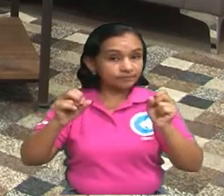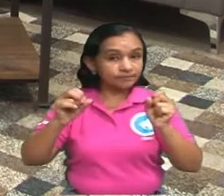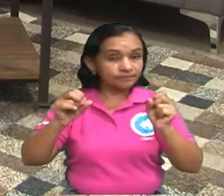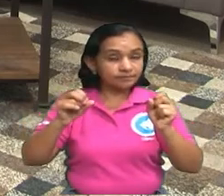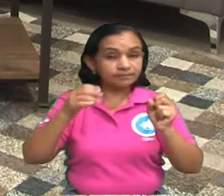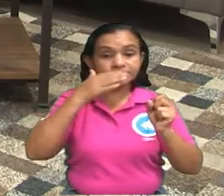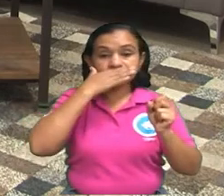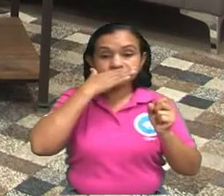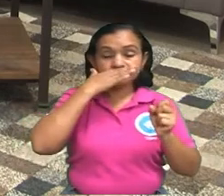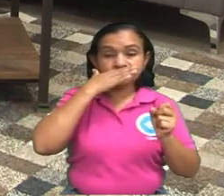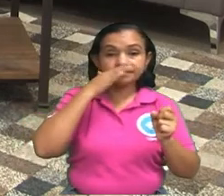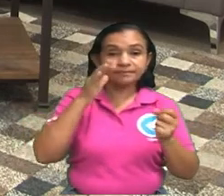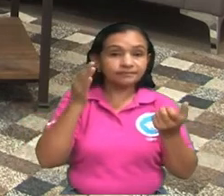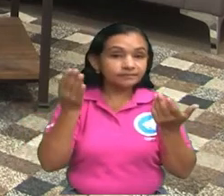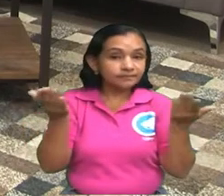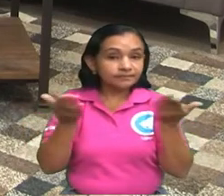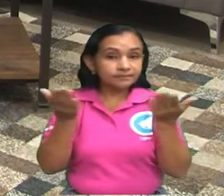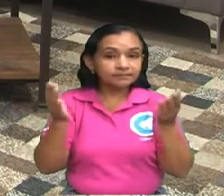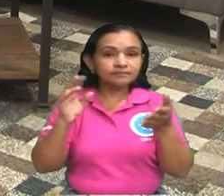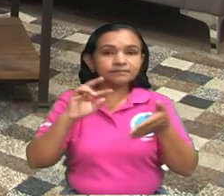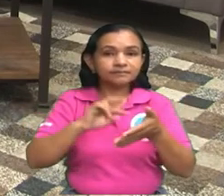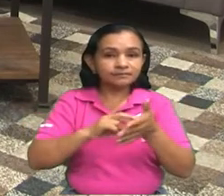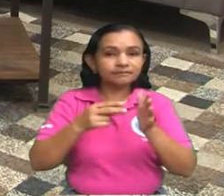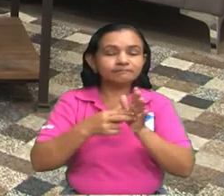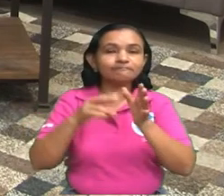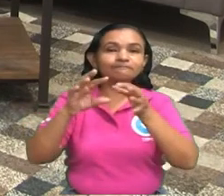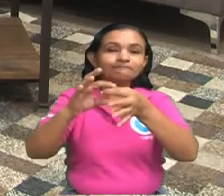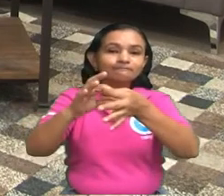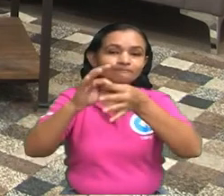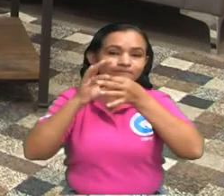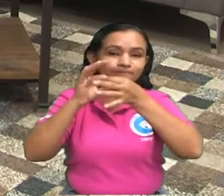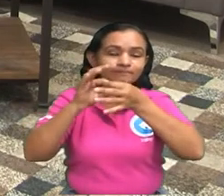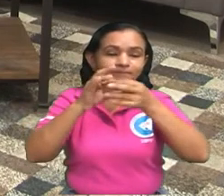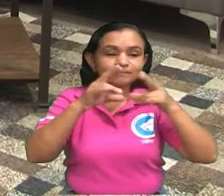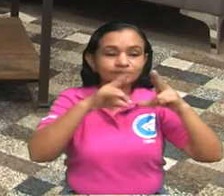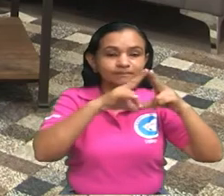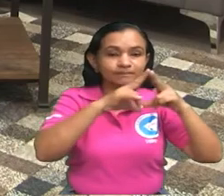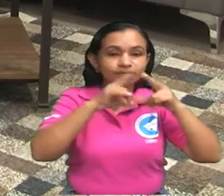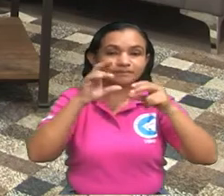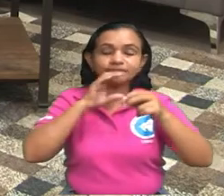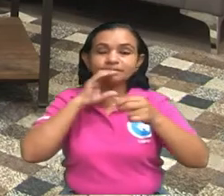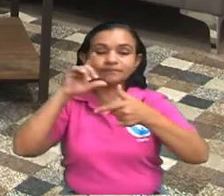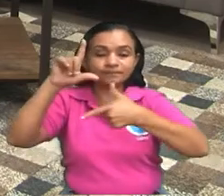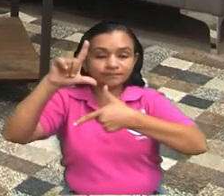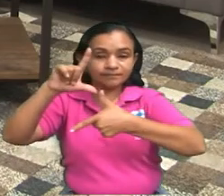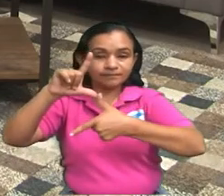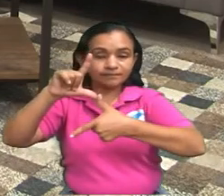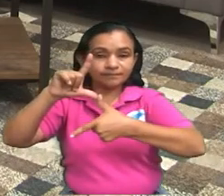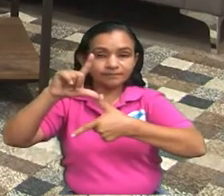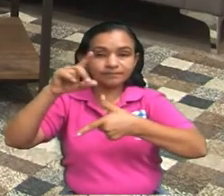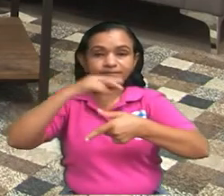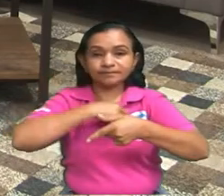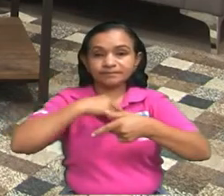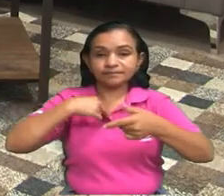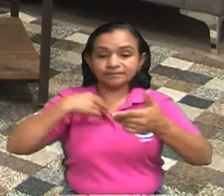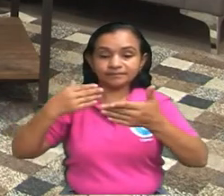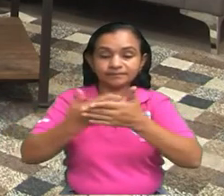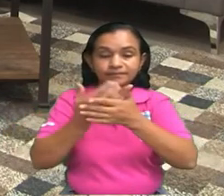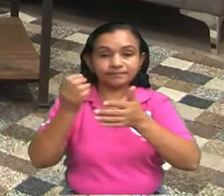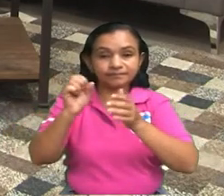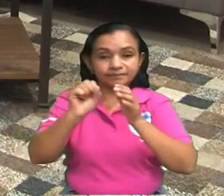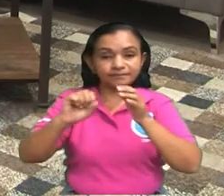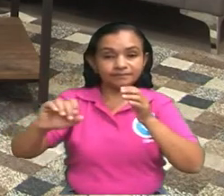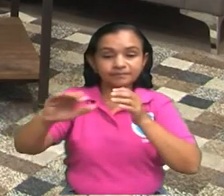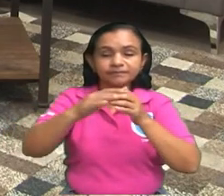revolución nicaragüense, es un símbolo de unidad para Latinoamérica, para construir esa sociedad